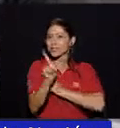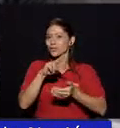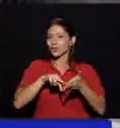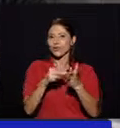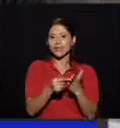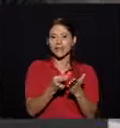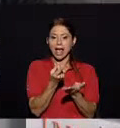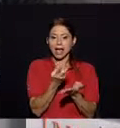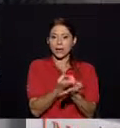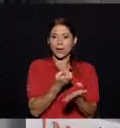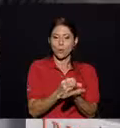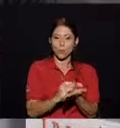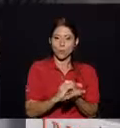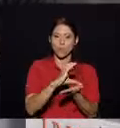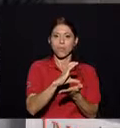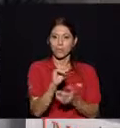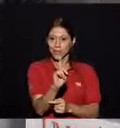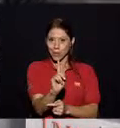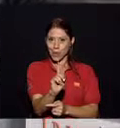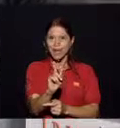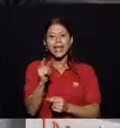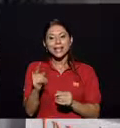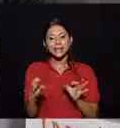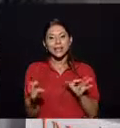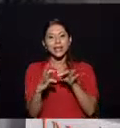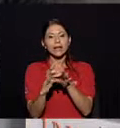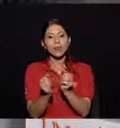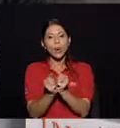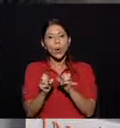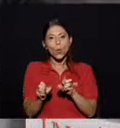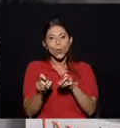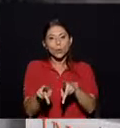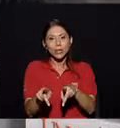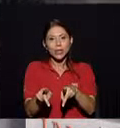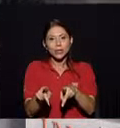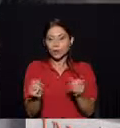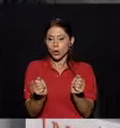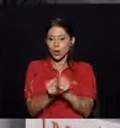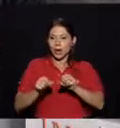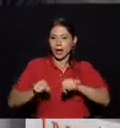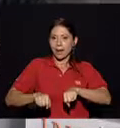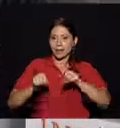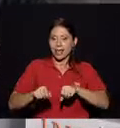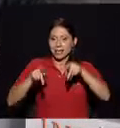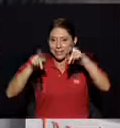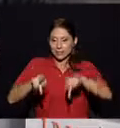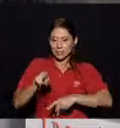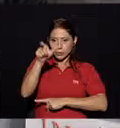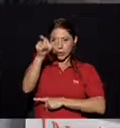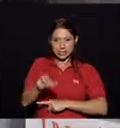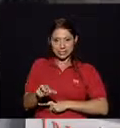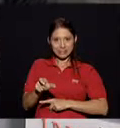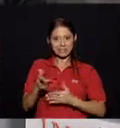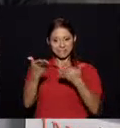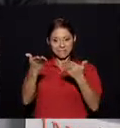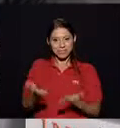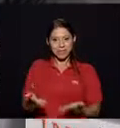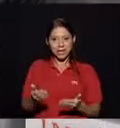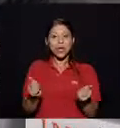crecimiento económico solamente, sino que tenía que ver con las oportunidades y las capacidades de las personas, ¿no? De la gente de carne y hueso. Y con